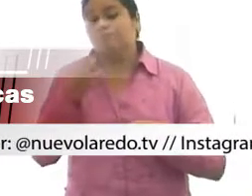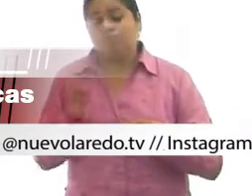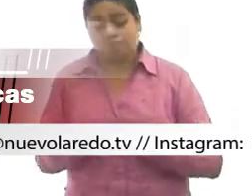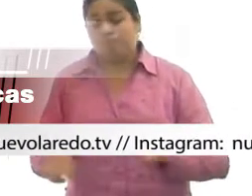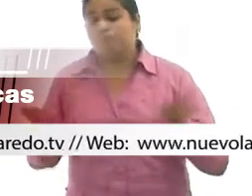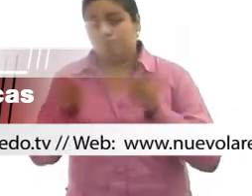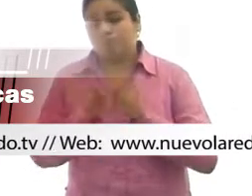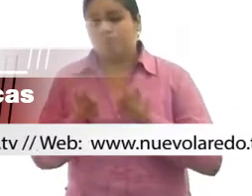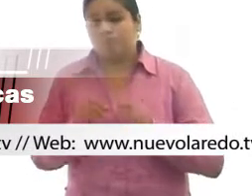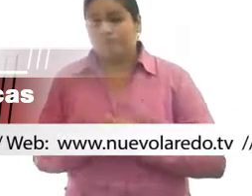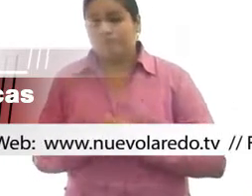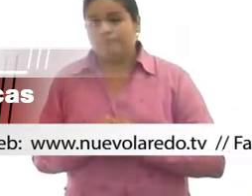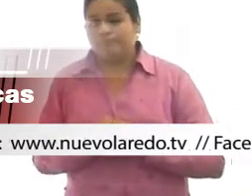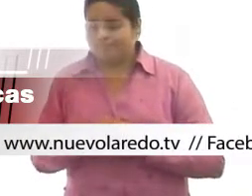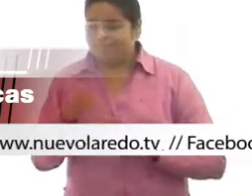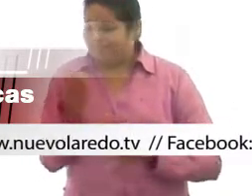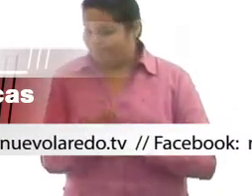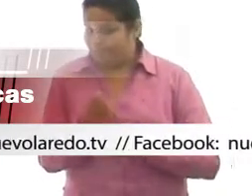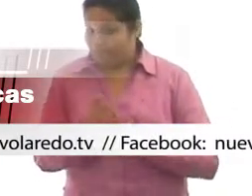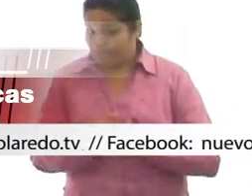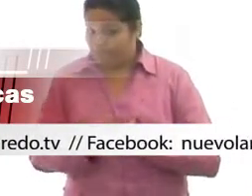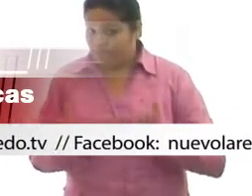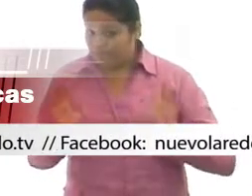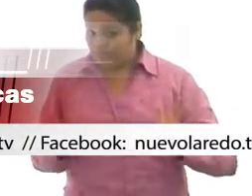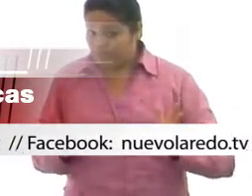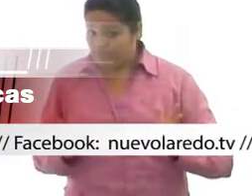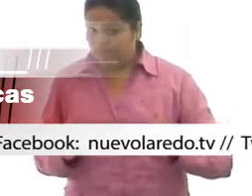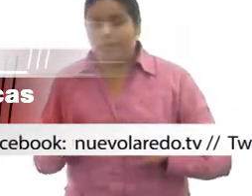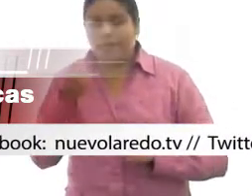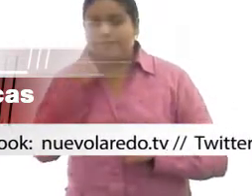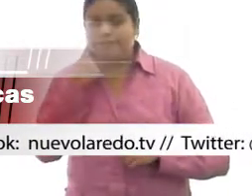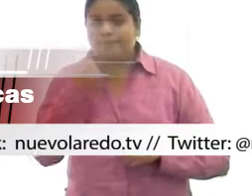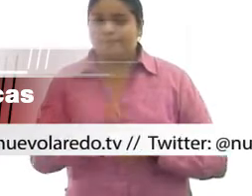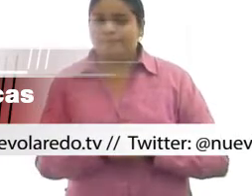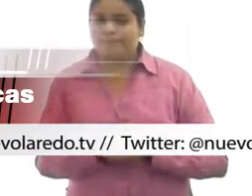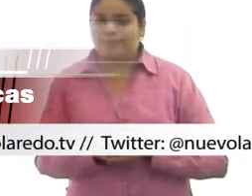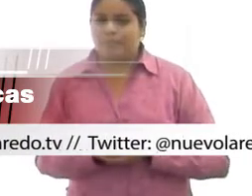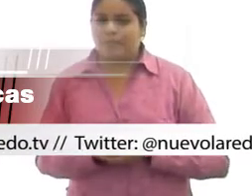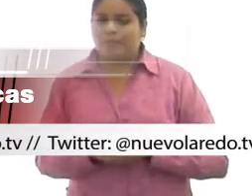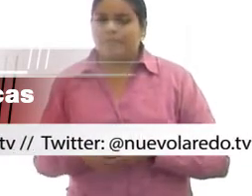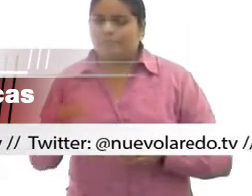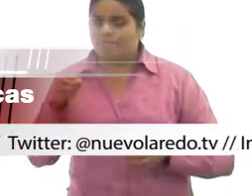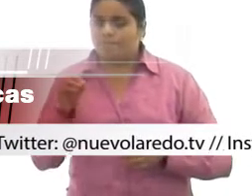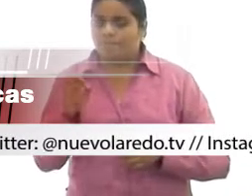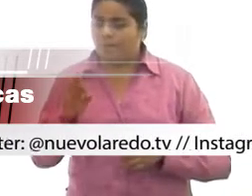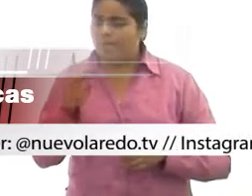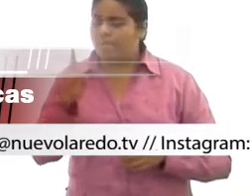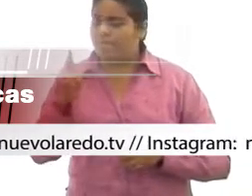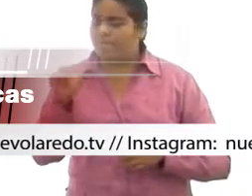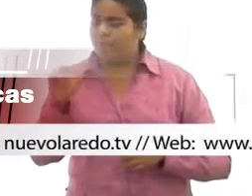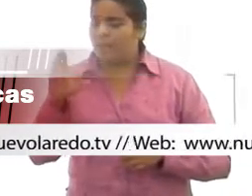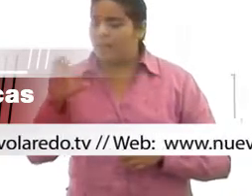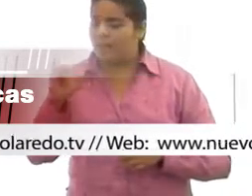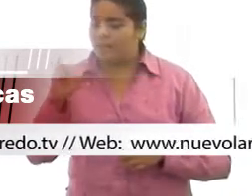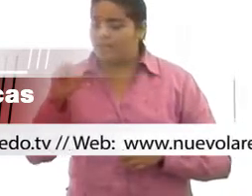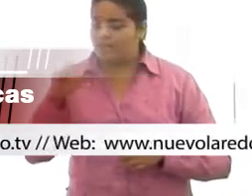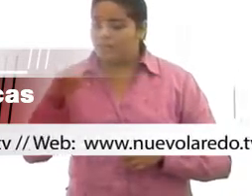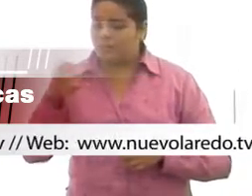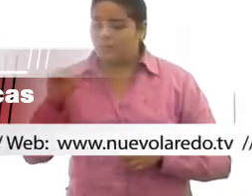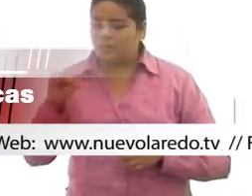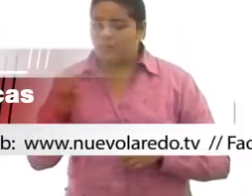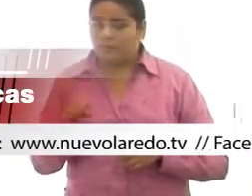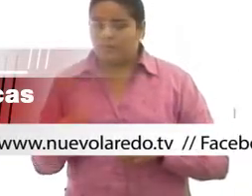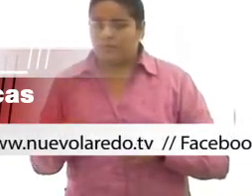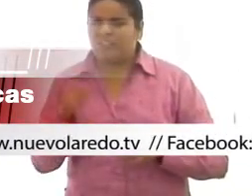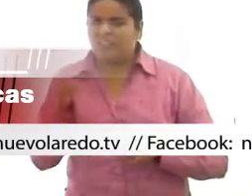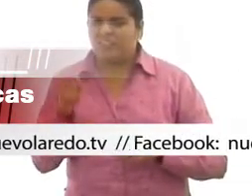maestro para que puedan definir la forma de trabajo. Si bien es cierto que el gobierno federal,